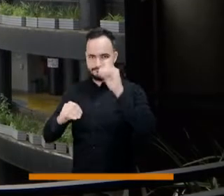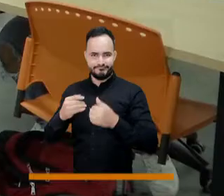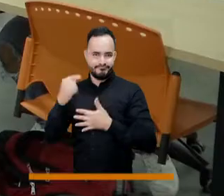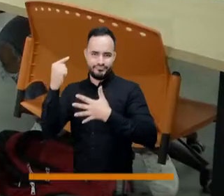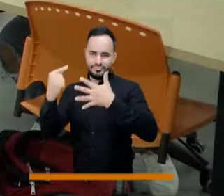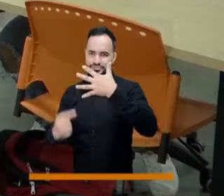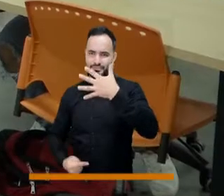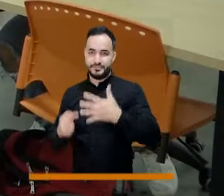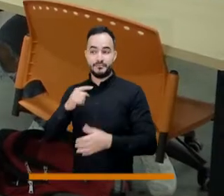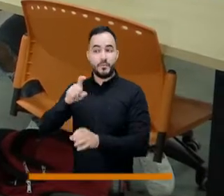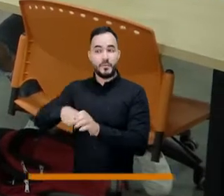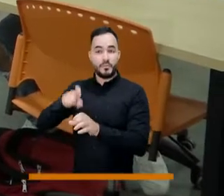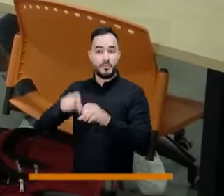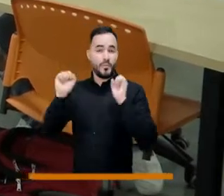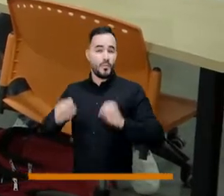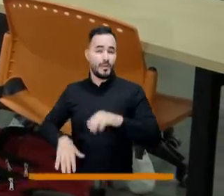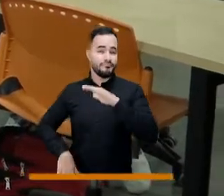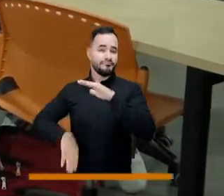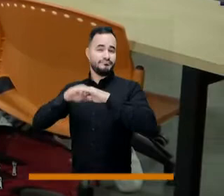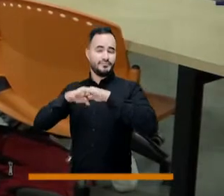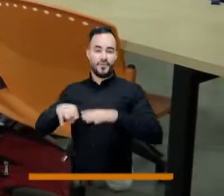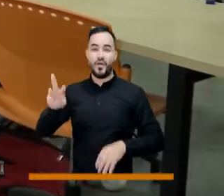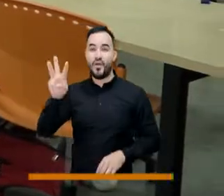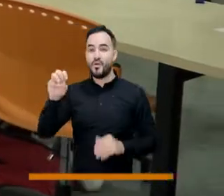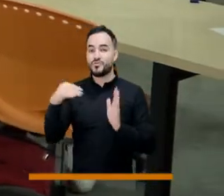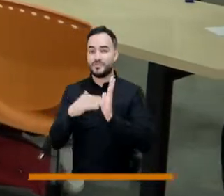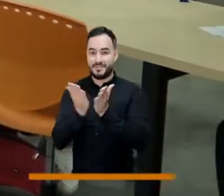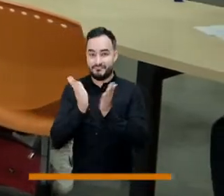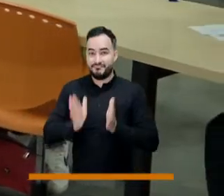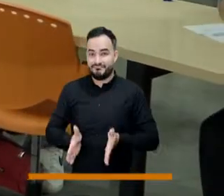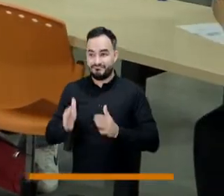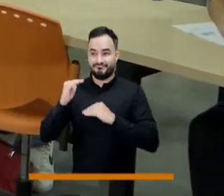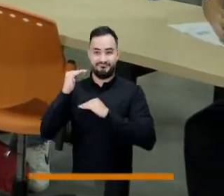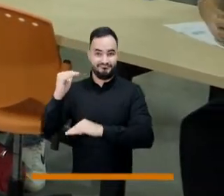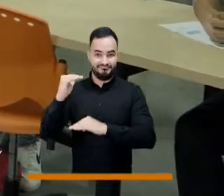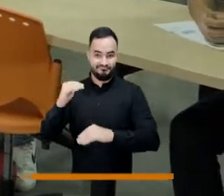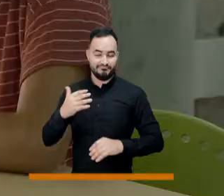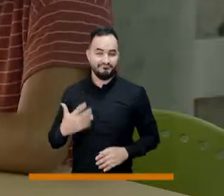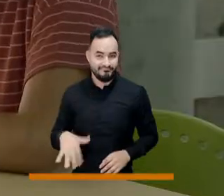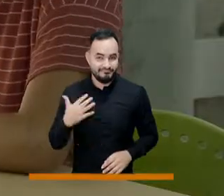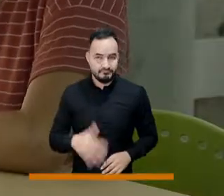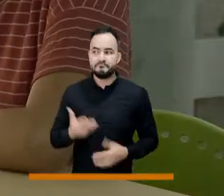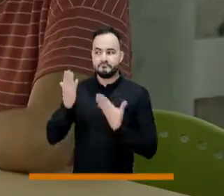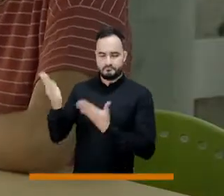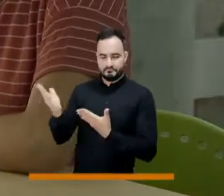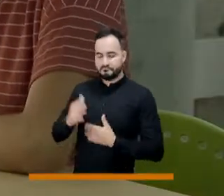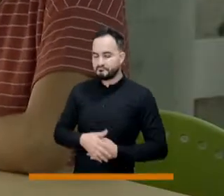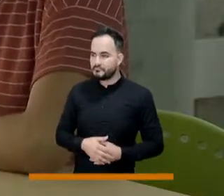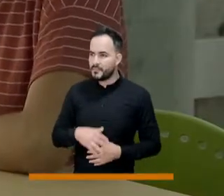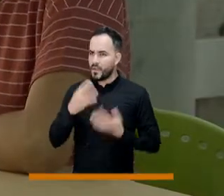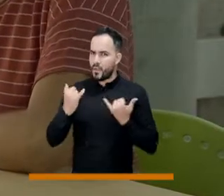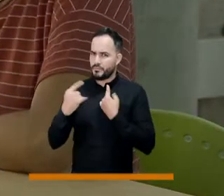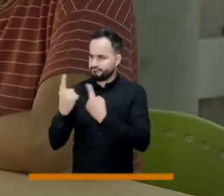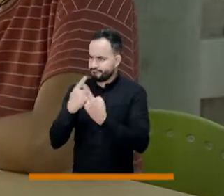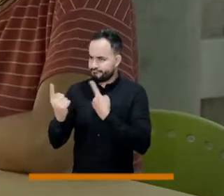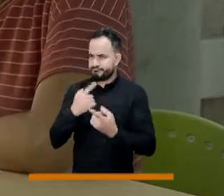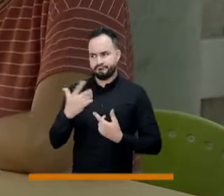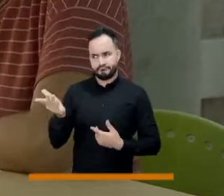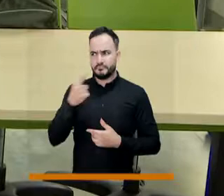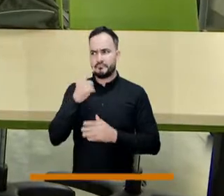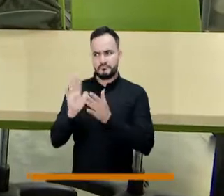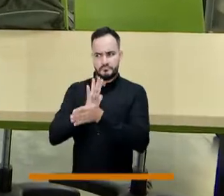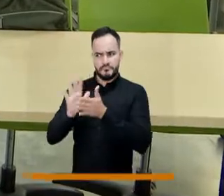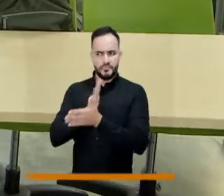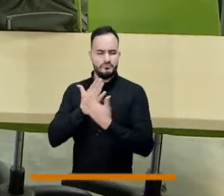unos 8.000 estudiantes. Bueno, doctora Aura, desde aquí seguimos abordando un tema que es muy importante para usted